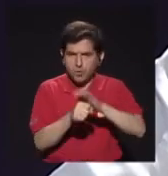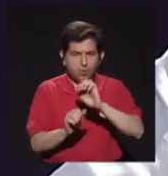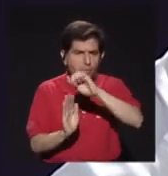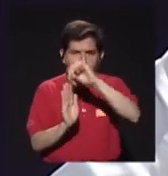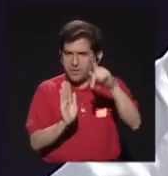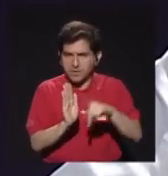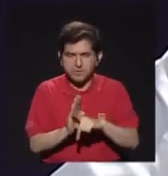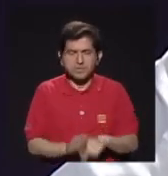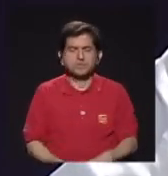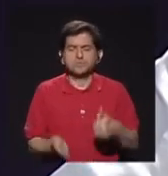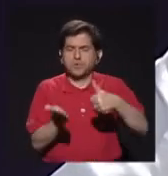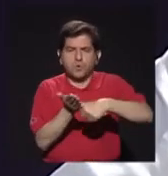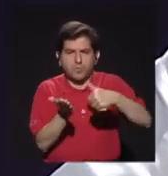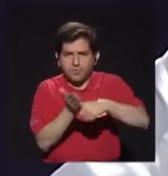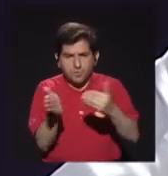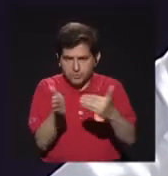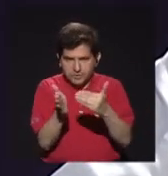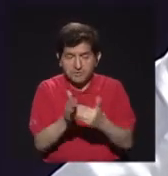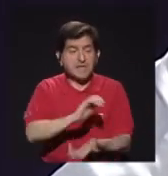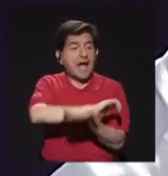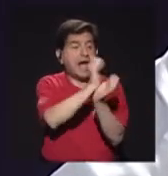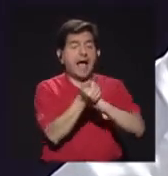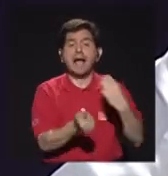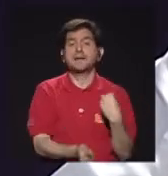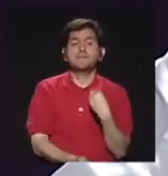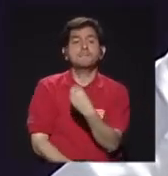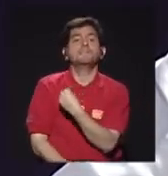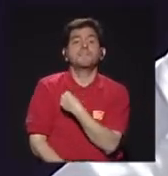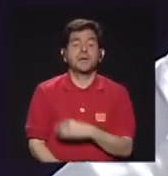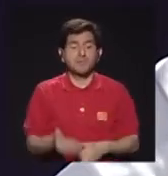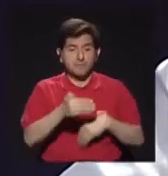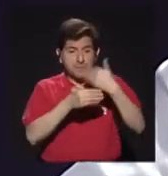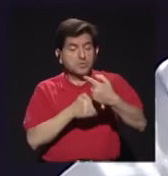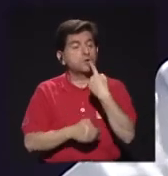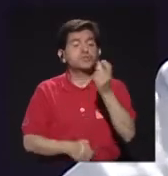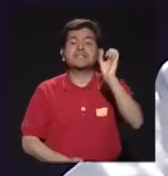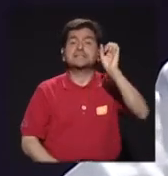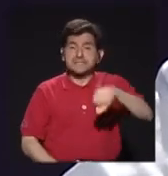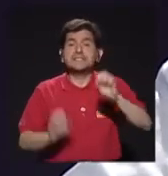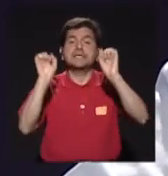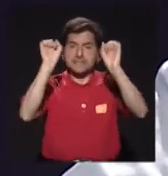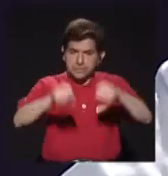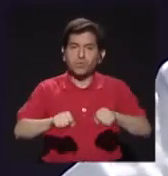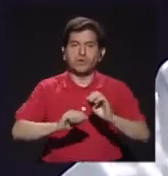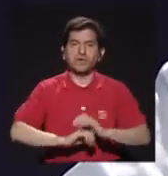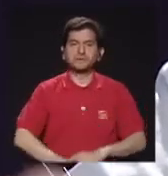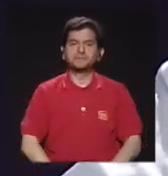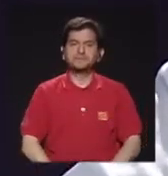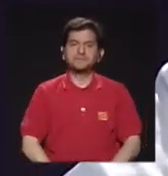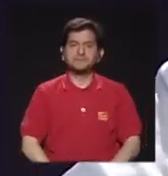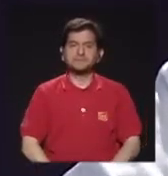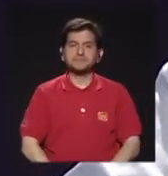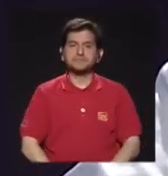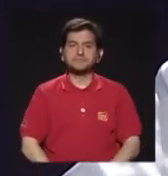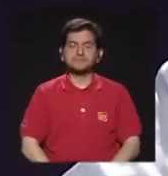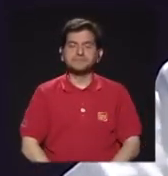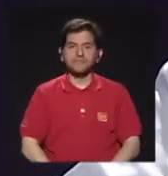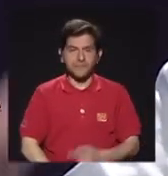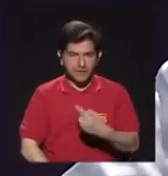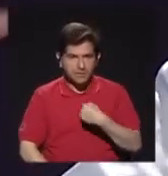reelección cambio la conformación de la sala constitucional y luego se dijo que si era posible verdad entonces yo